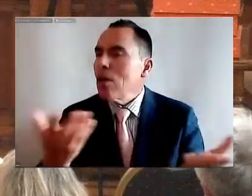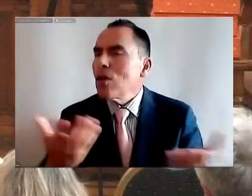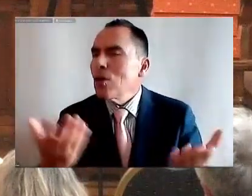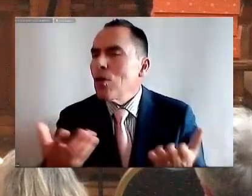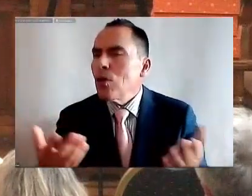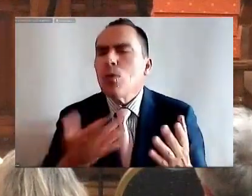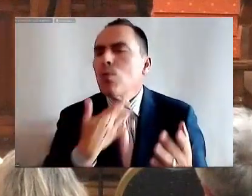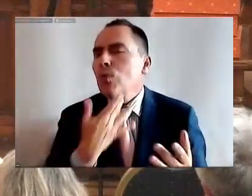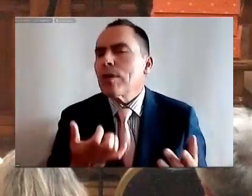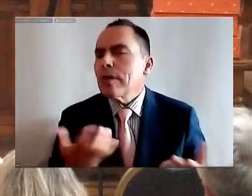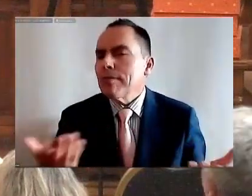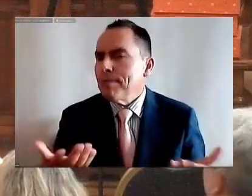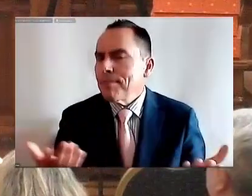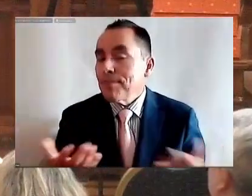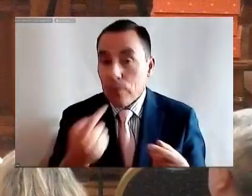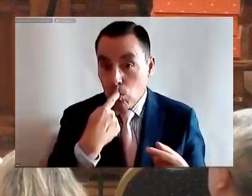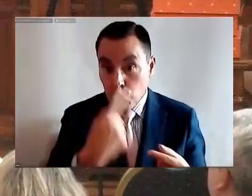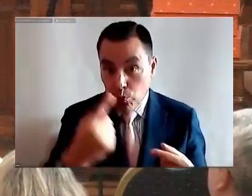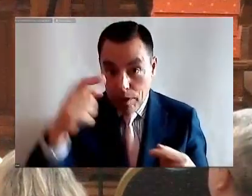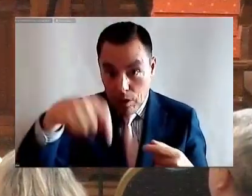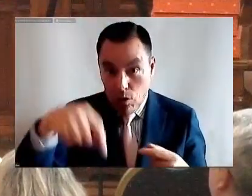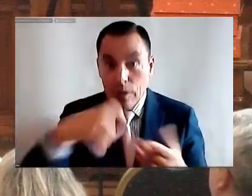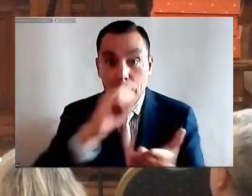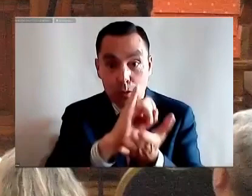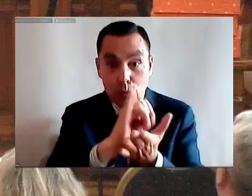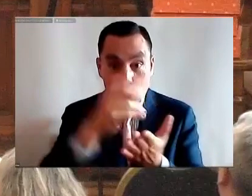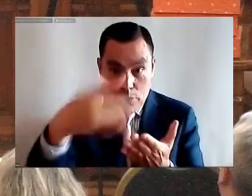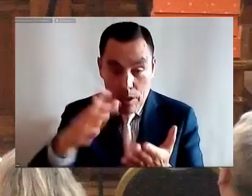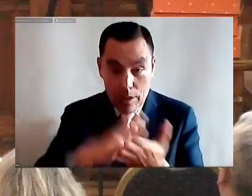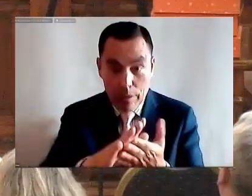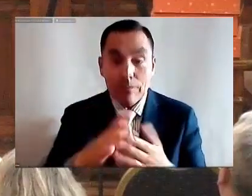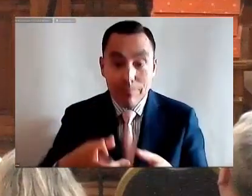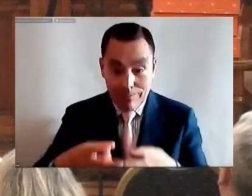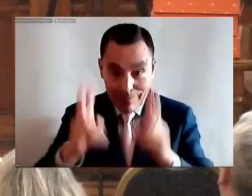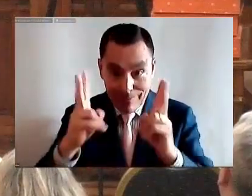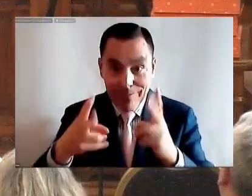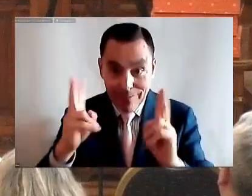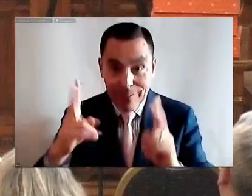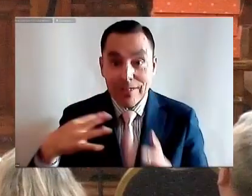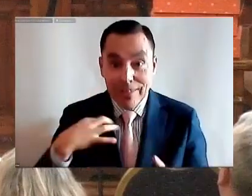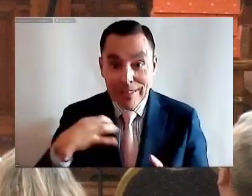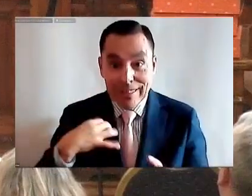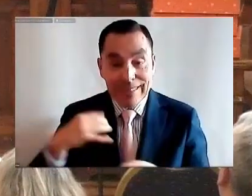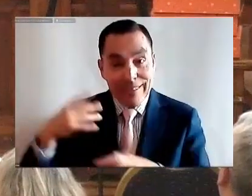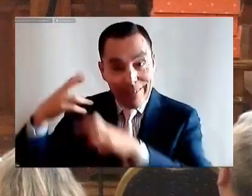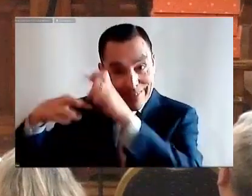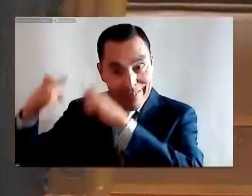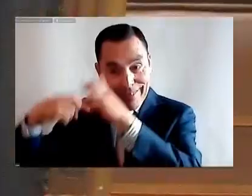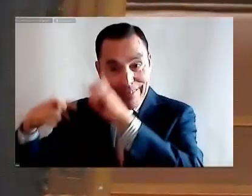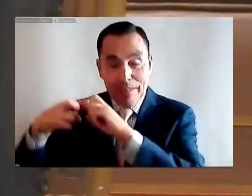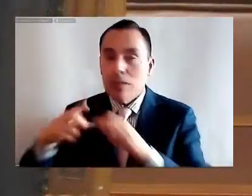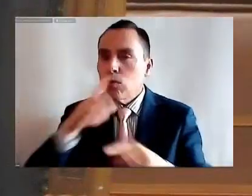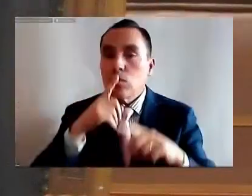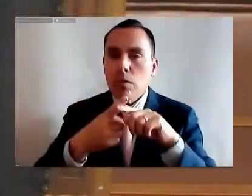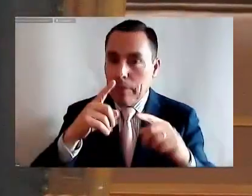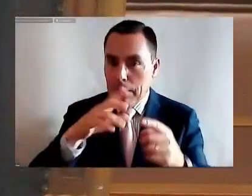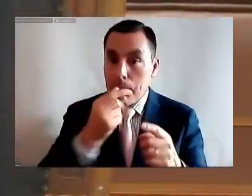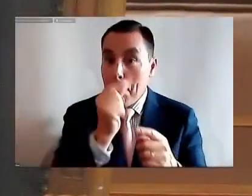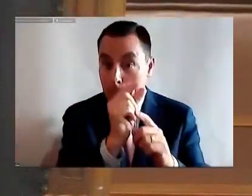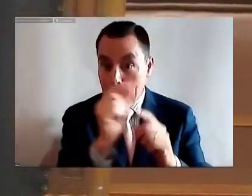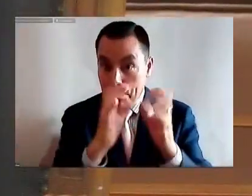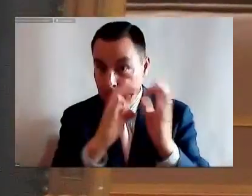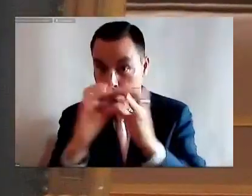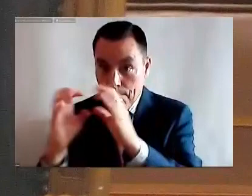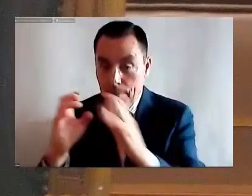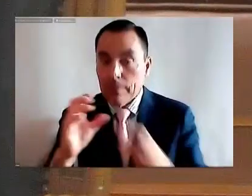analizaron miles de instituciones del derecho civil patrimonial. Yo les pediría una explicación, eso sí, con ejemplos concretos, ya sea de